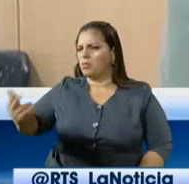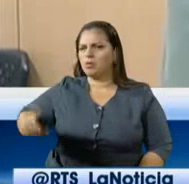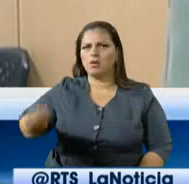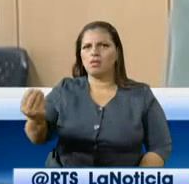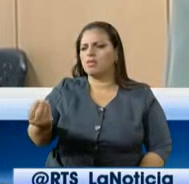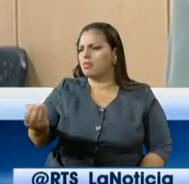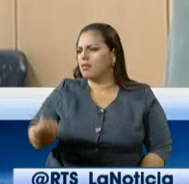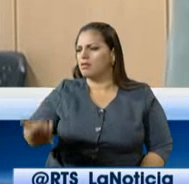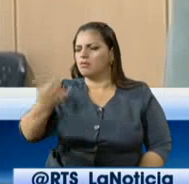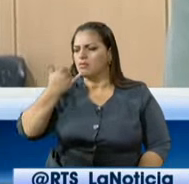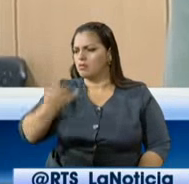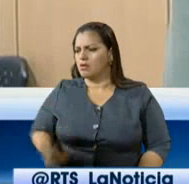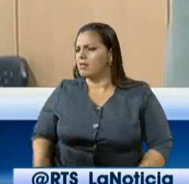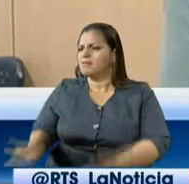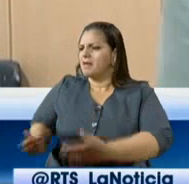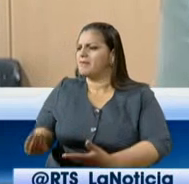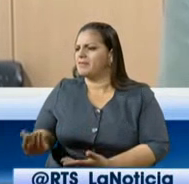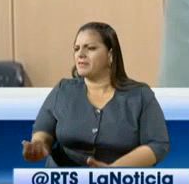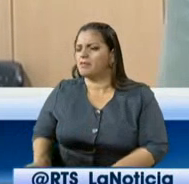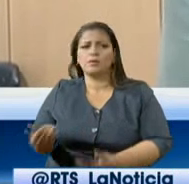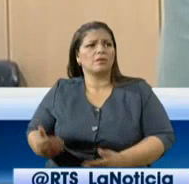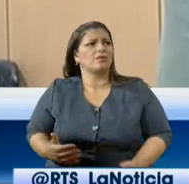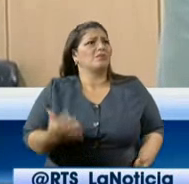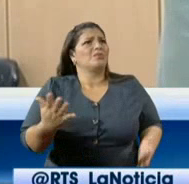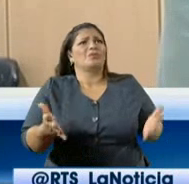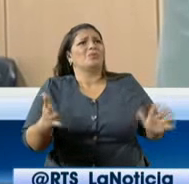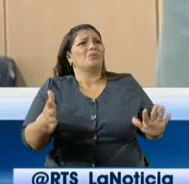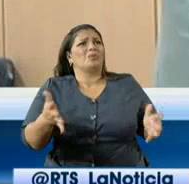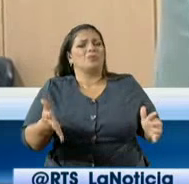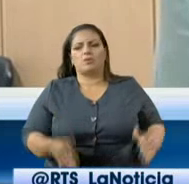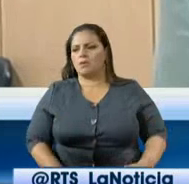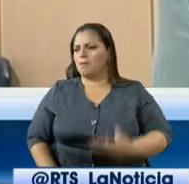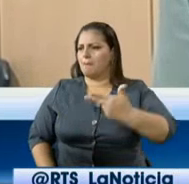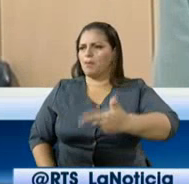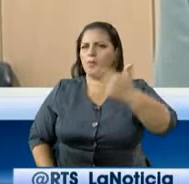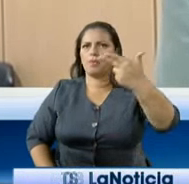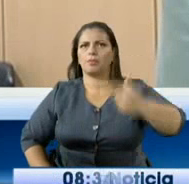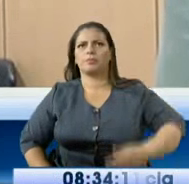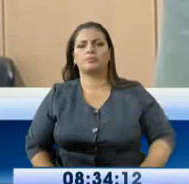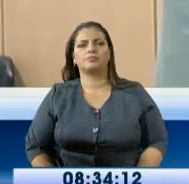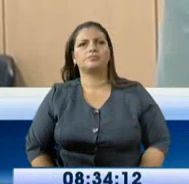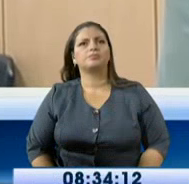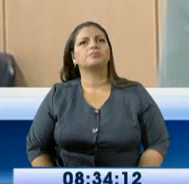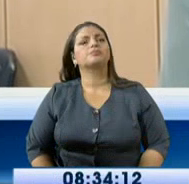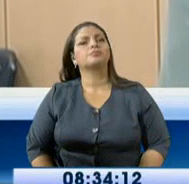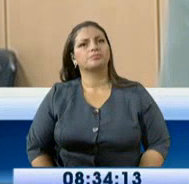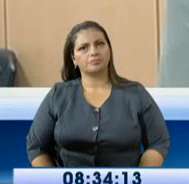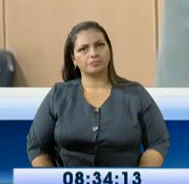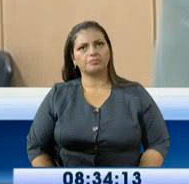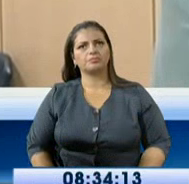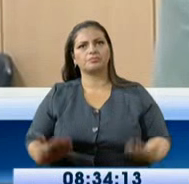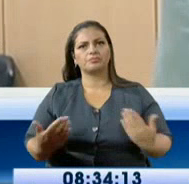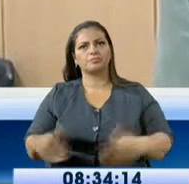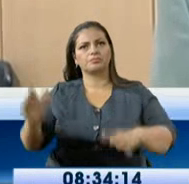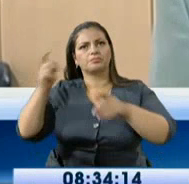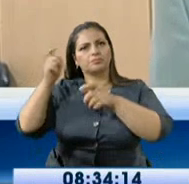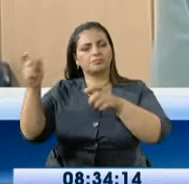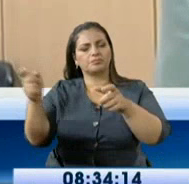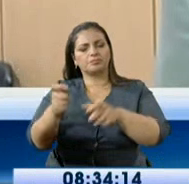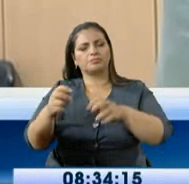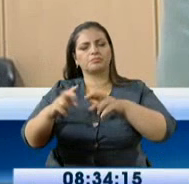este momento, pues ya la fiscalía está oficiando igualmente a la Policía Nacional para que las unidades especializadas hagan la